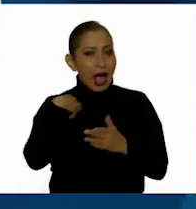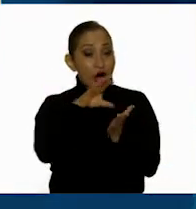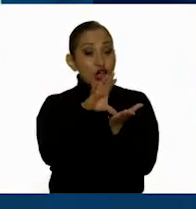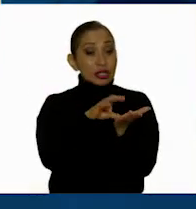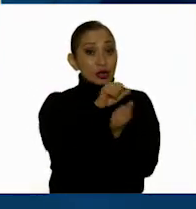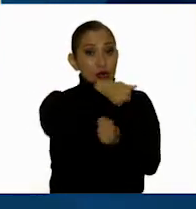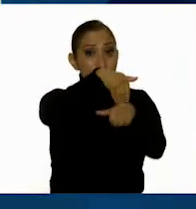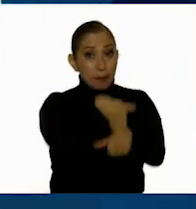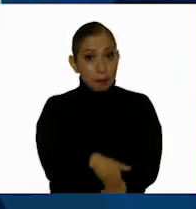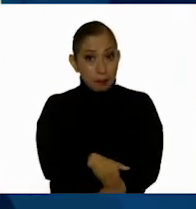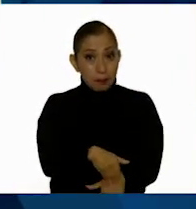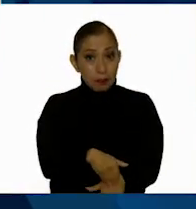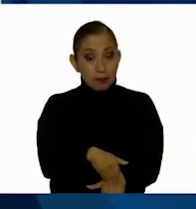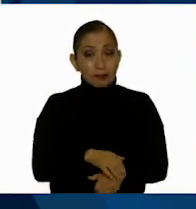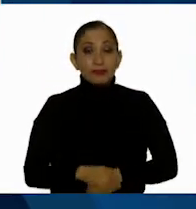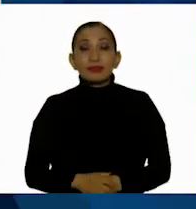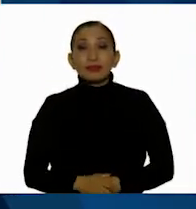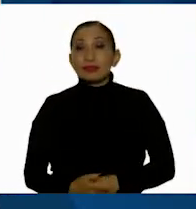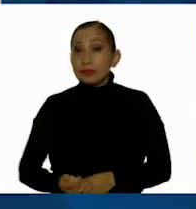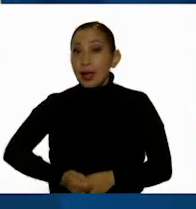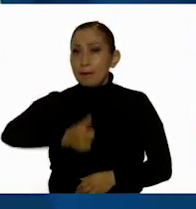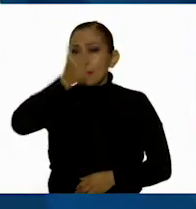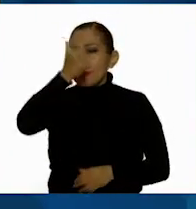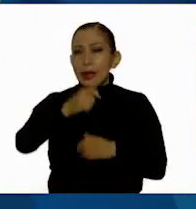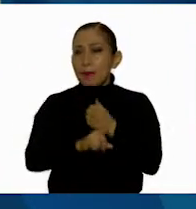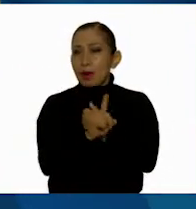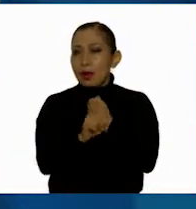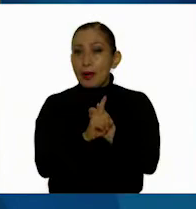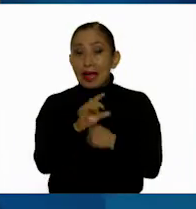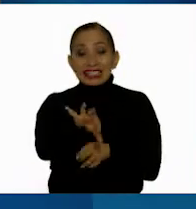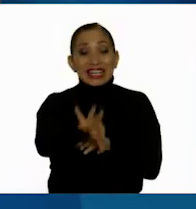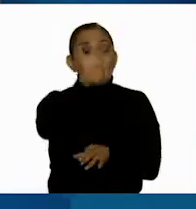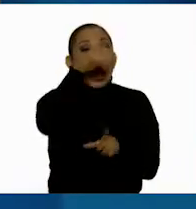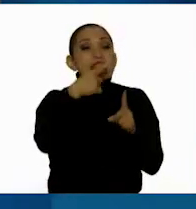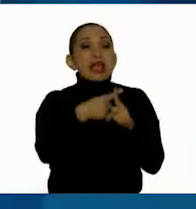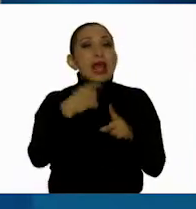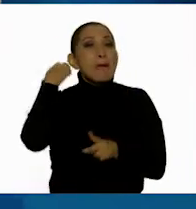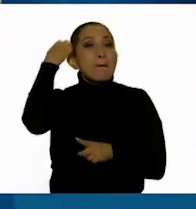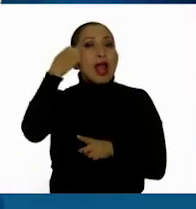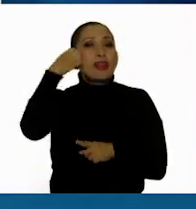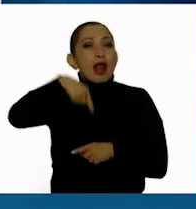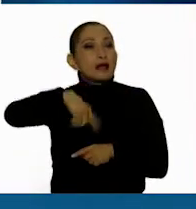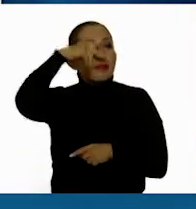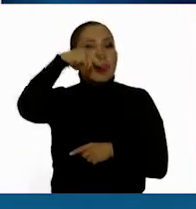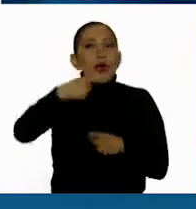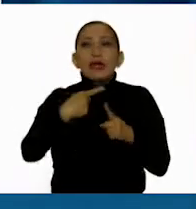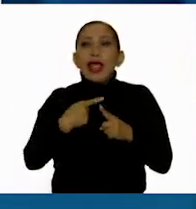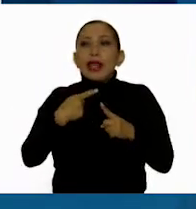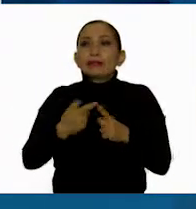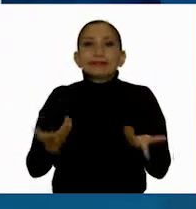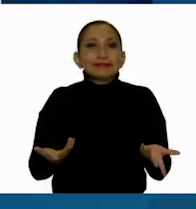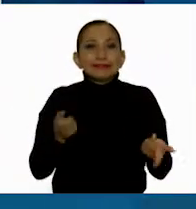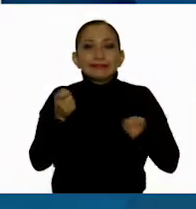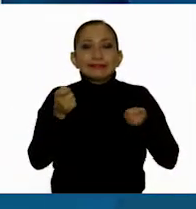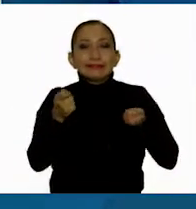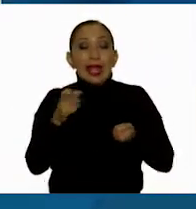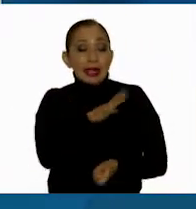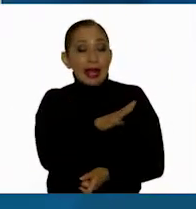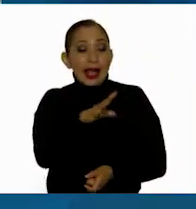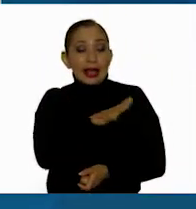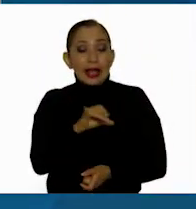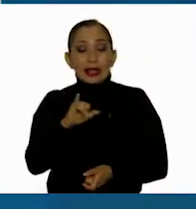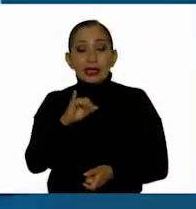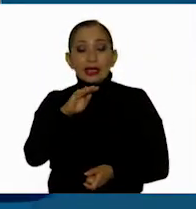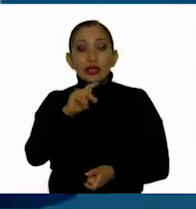constituido. La primera dificultad fue la elección de un emperador mexicano. El general Agustín de